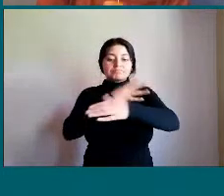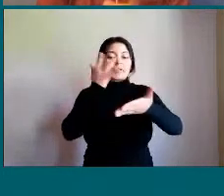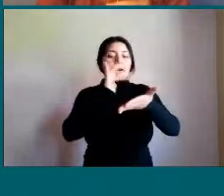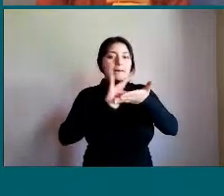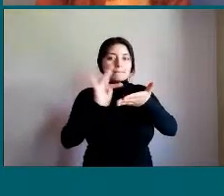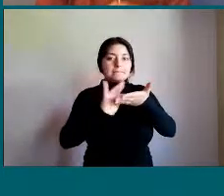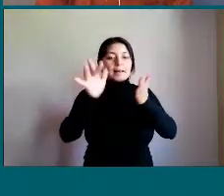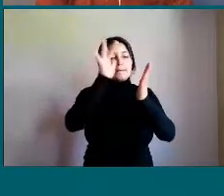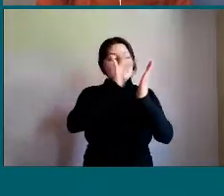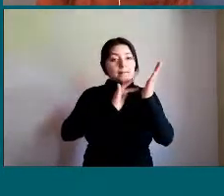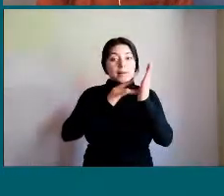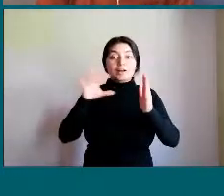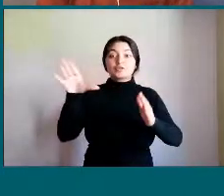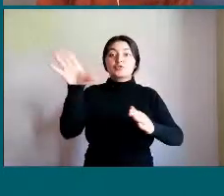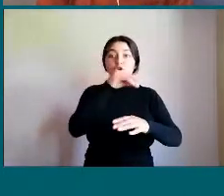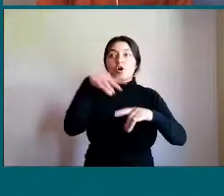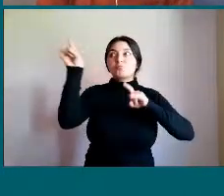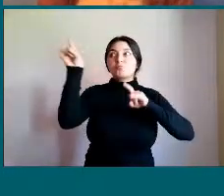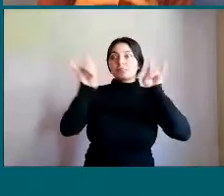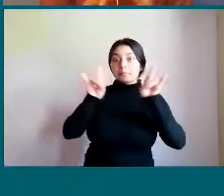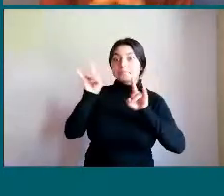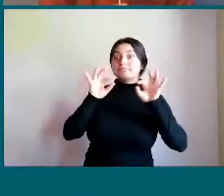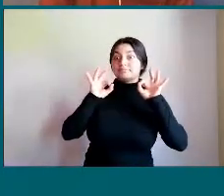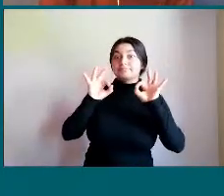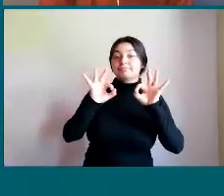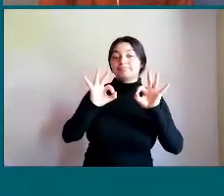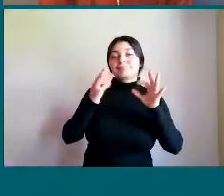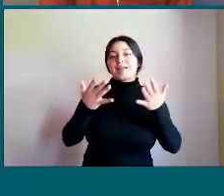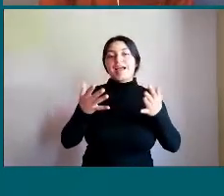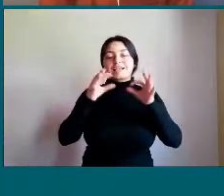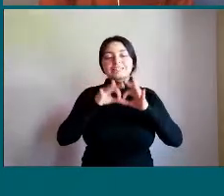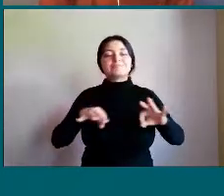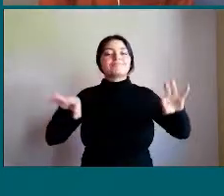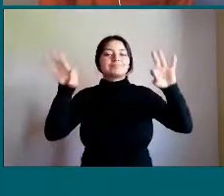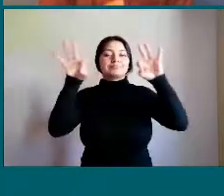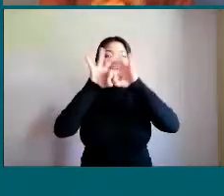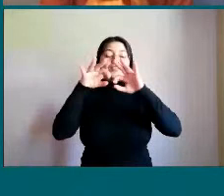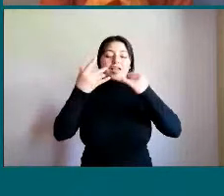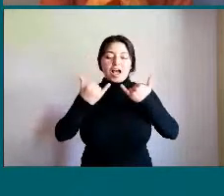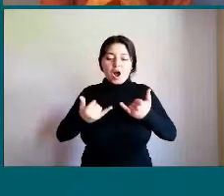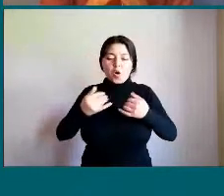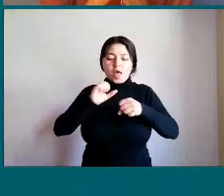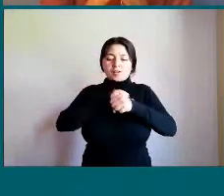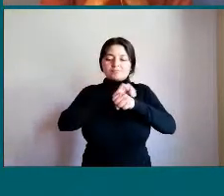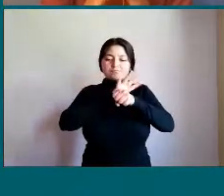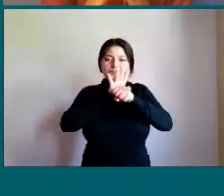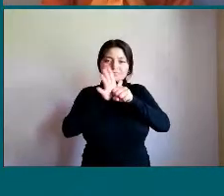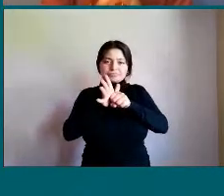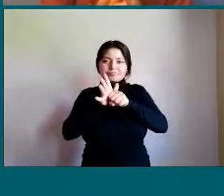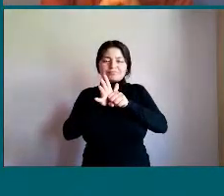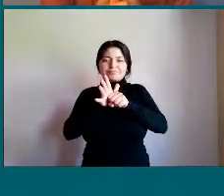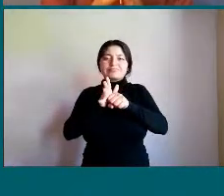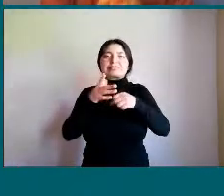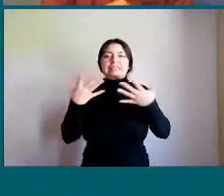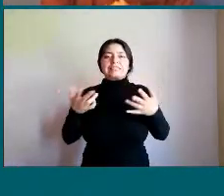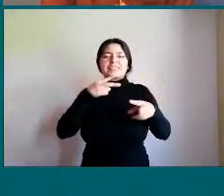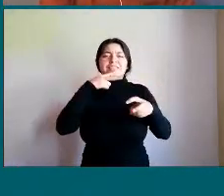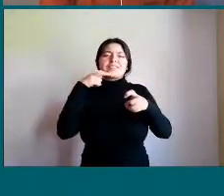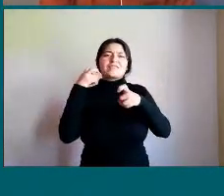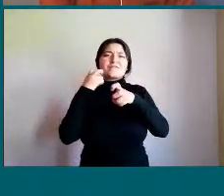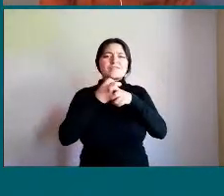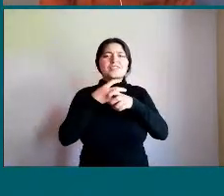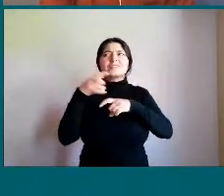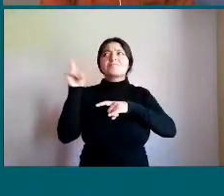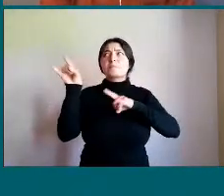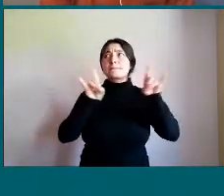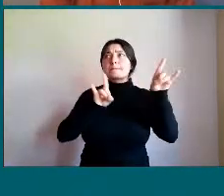Es decir, que ahí estoy un poco de acuerdo contigo, en que si algo ha evidenciado esta pandemia es la dificultad o la carencia de